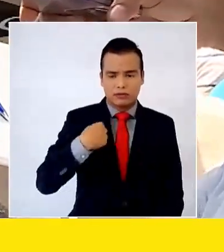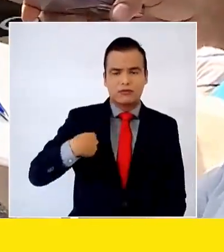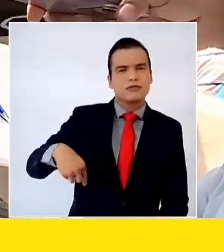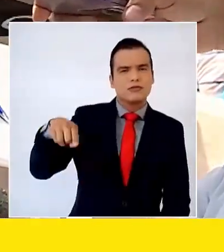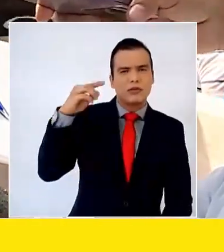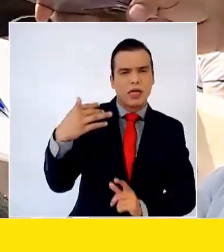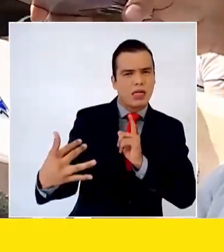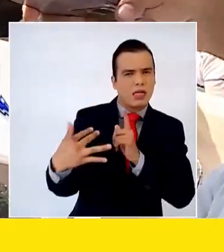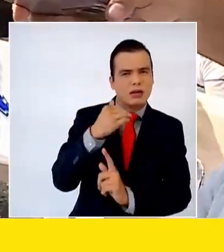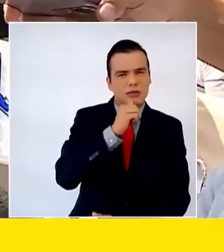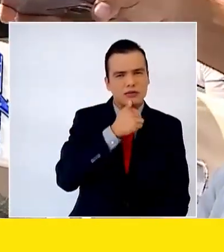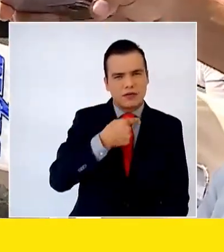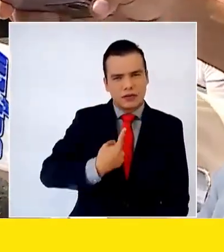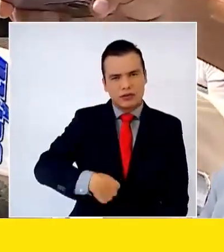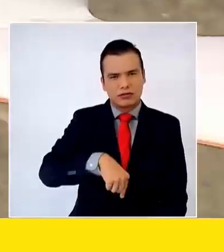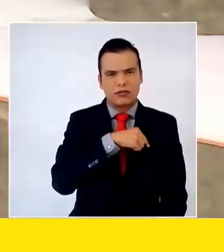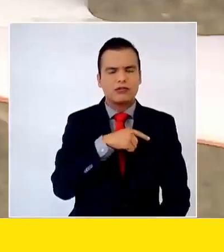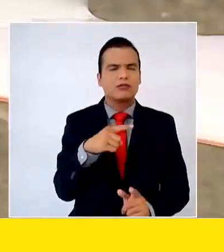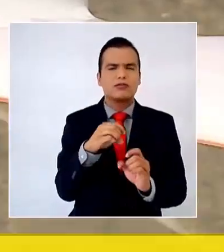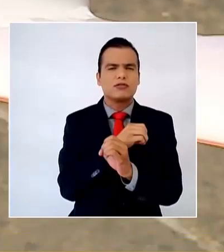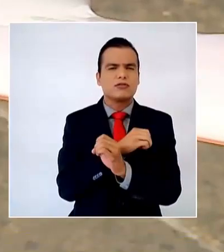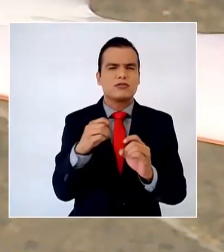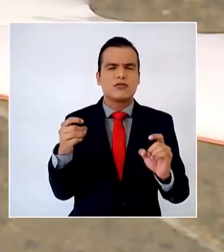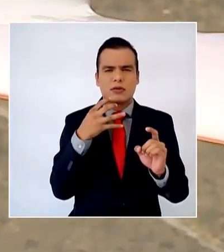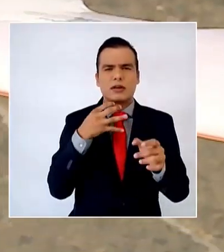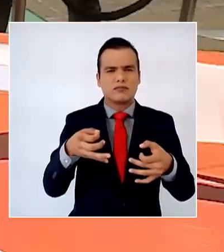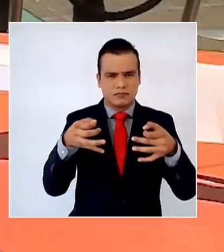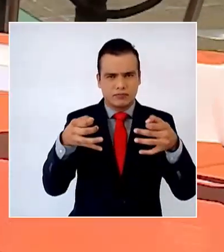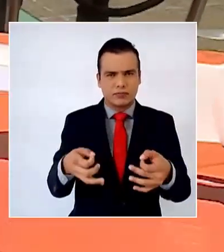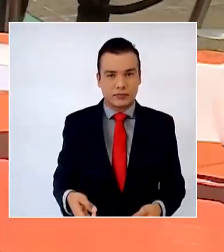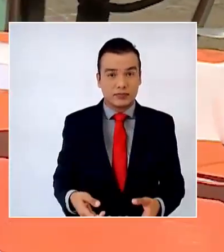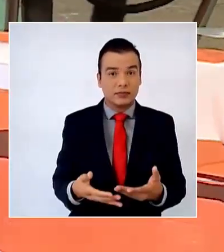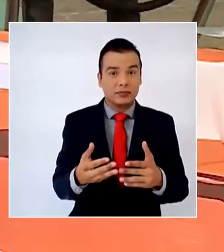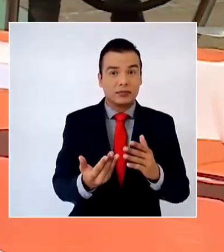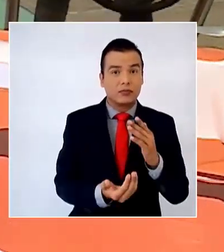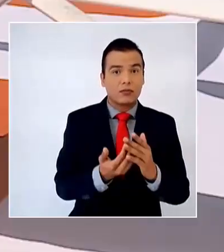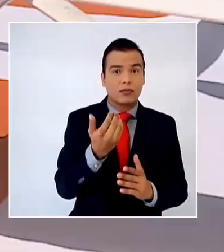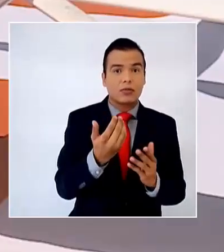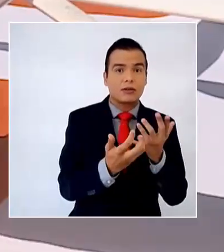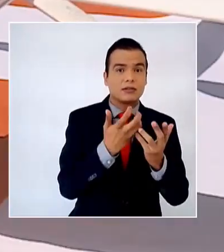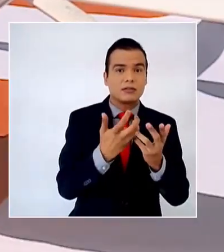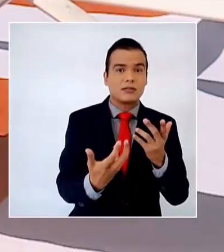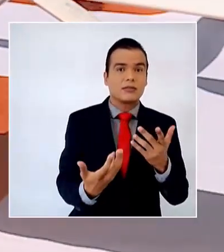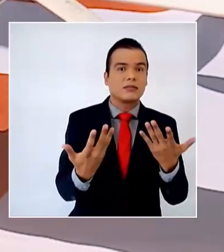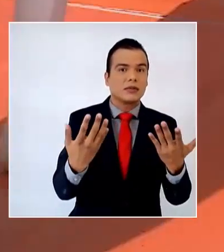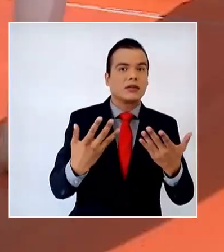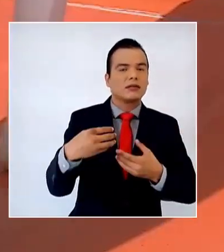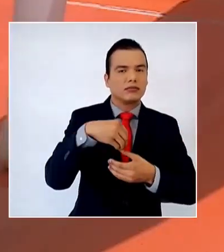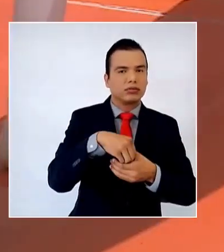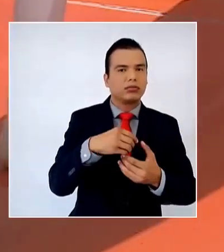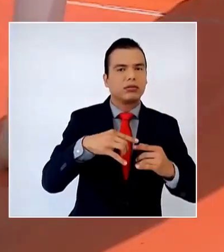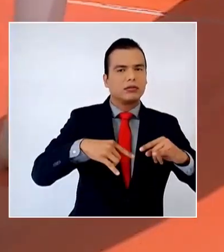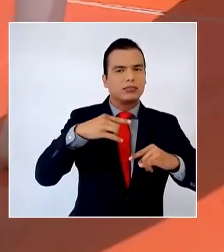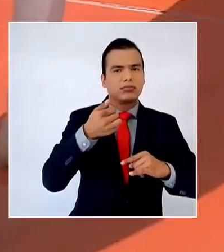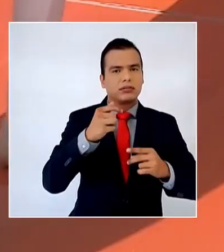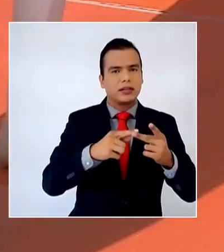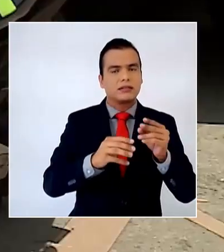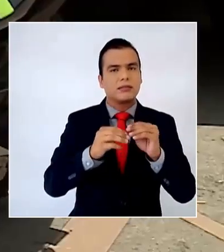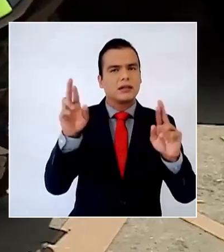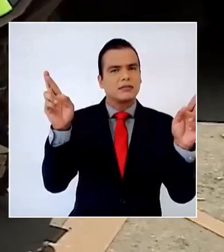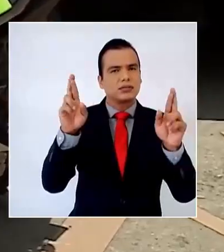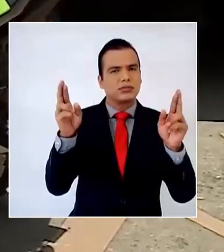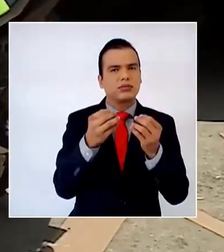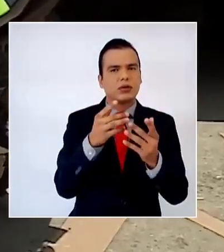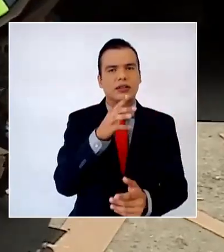atormentando ni teniéndonos arrinconados. Este sistema estará conformado por 10 drones, 500 alarmas inteligentes, 500 cámaras de seguridad,